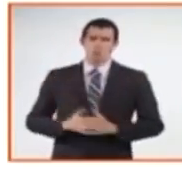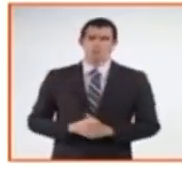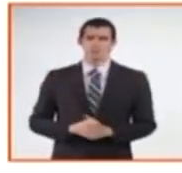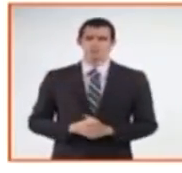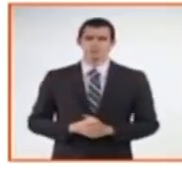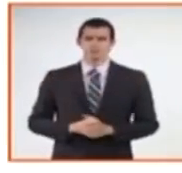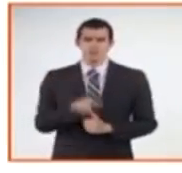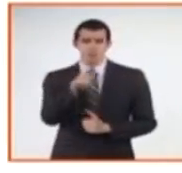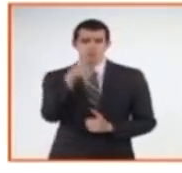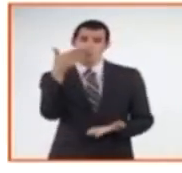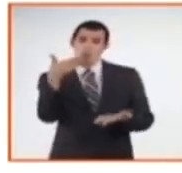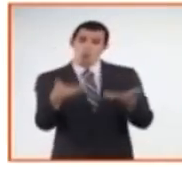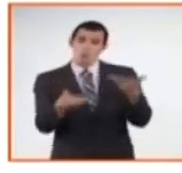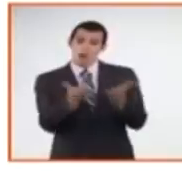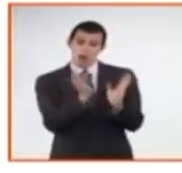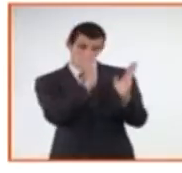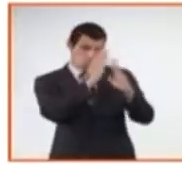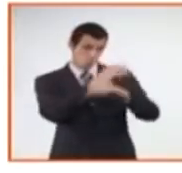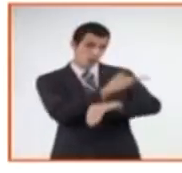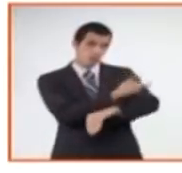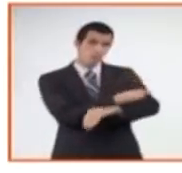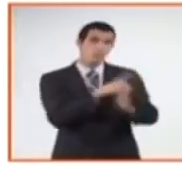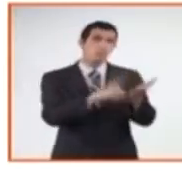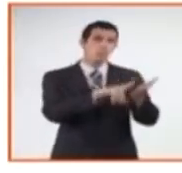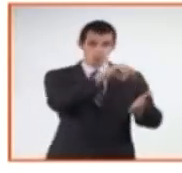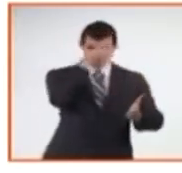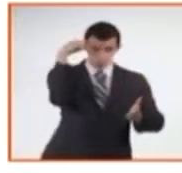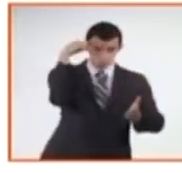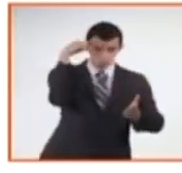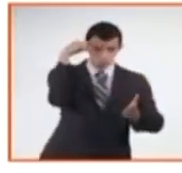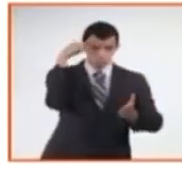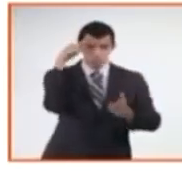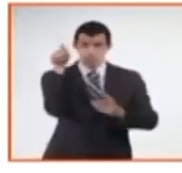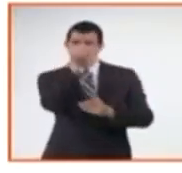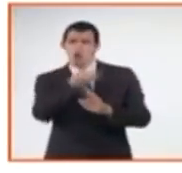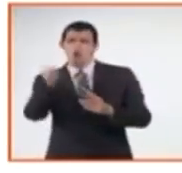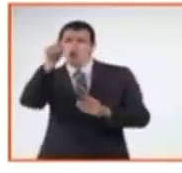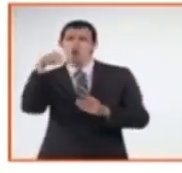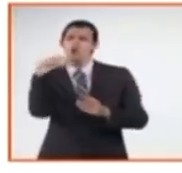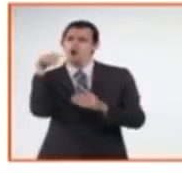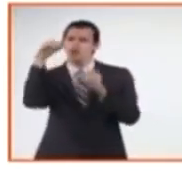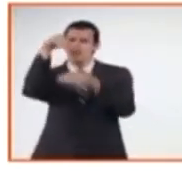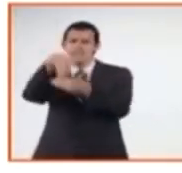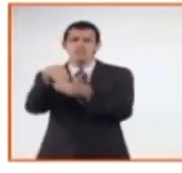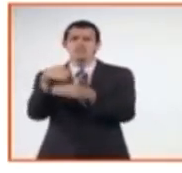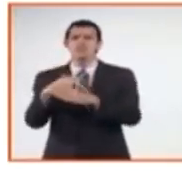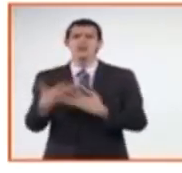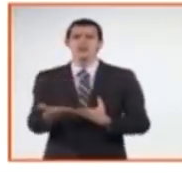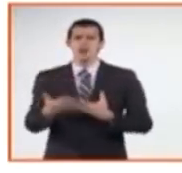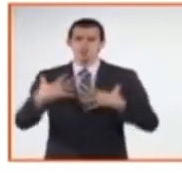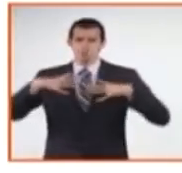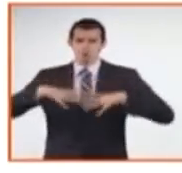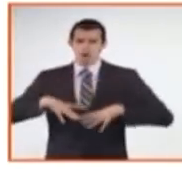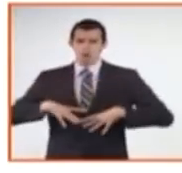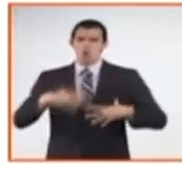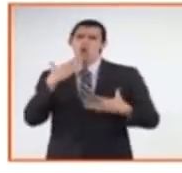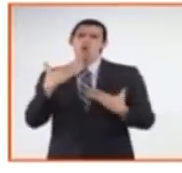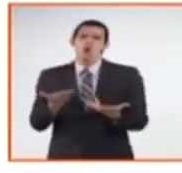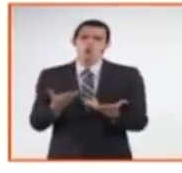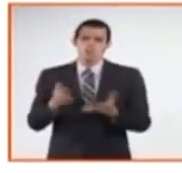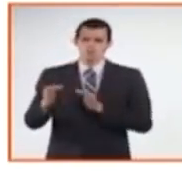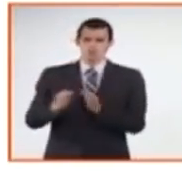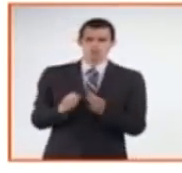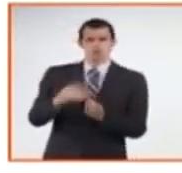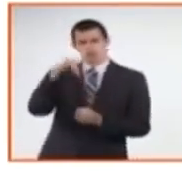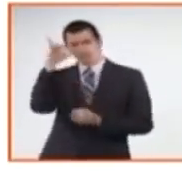incrementos de los títulos anticuerpos ya estamos hablando de que estamos generando una inmunidad muy importante que en contexto de cepas mutantes